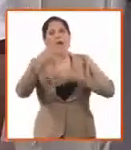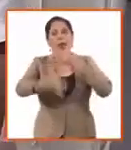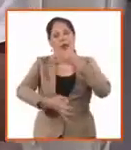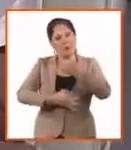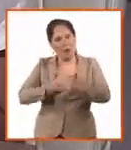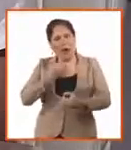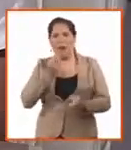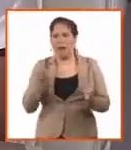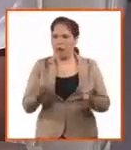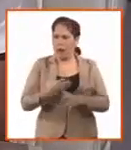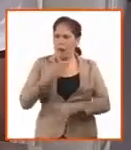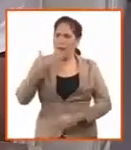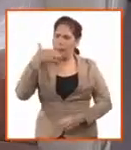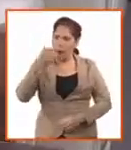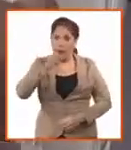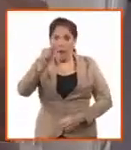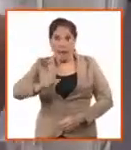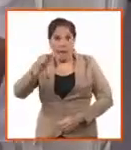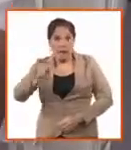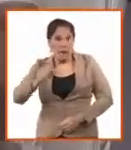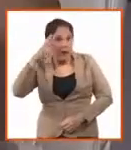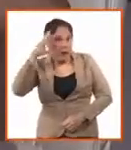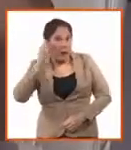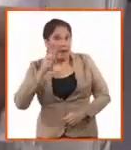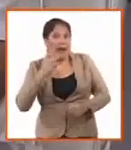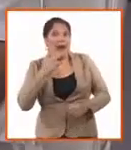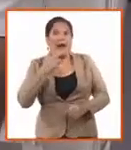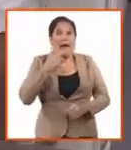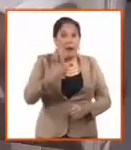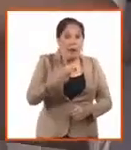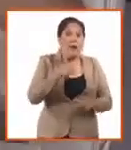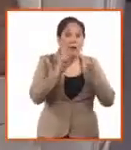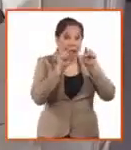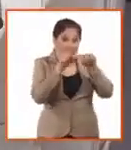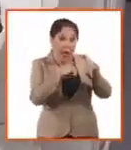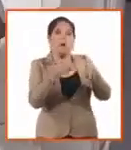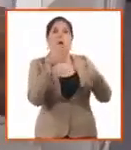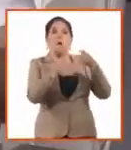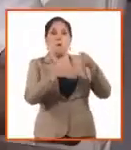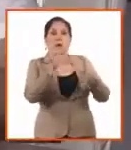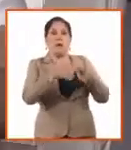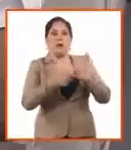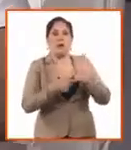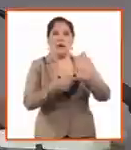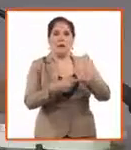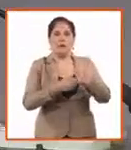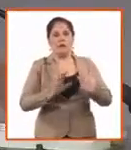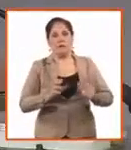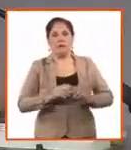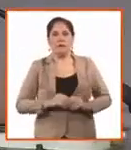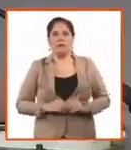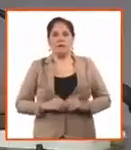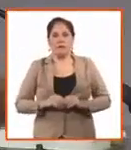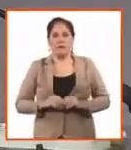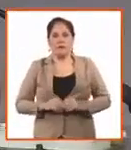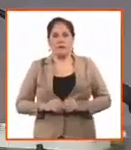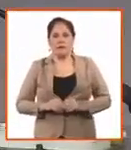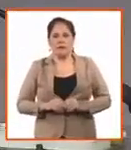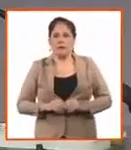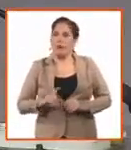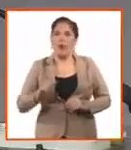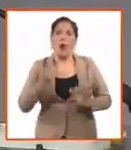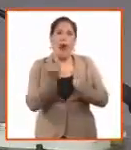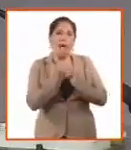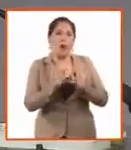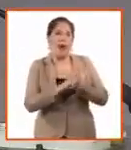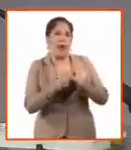más allá de que la gente encuentre ya todo pensado y elaborado y pues se lo presentan, ¿no? Y que no sea un escenario específico como aprobar una ley, sino